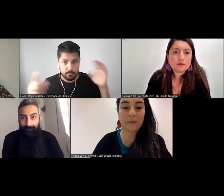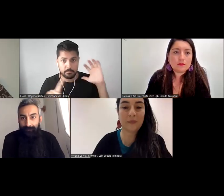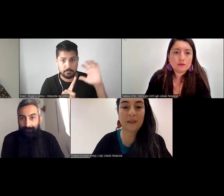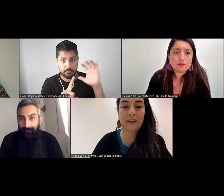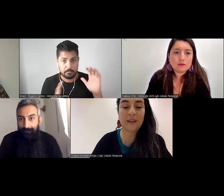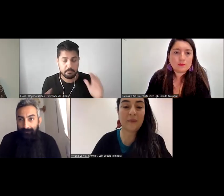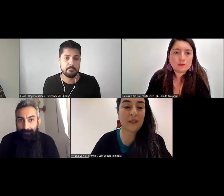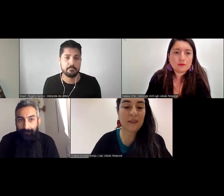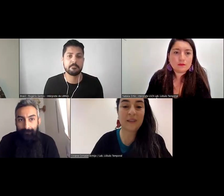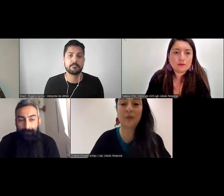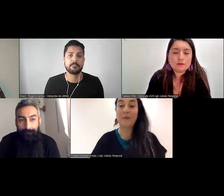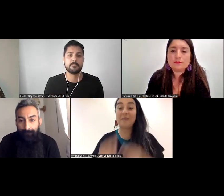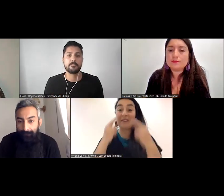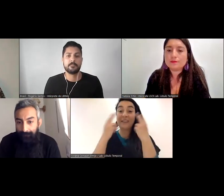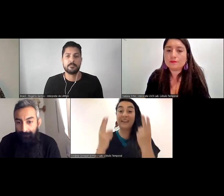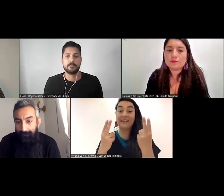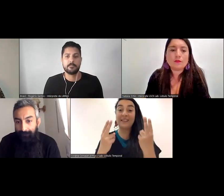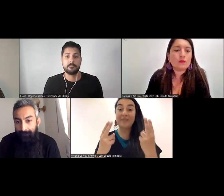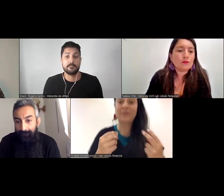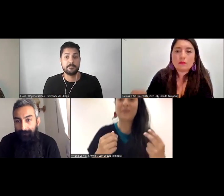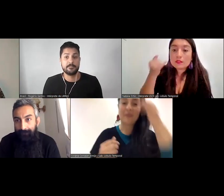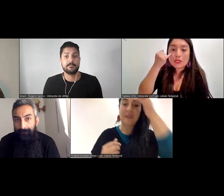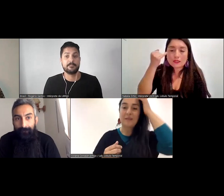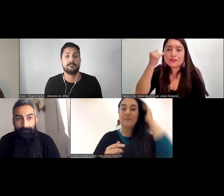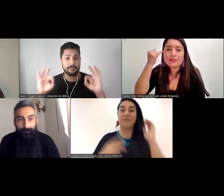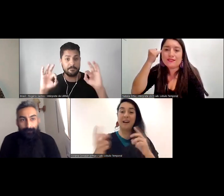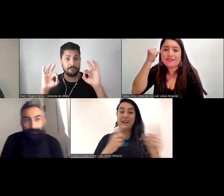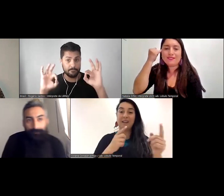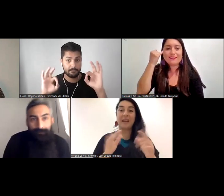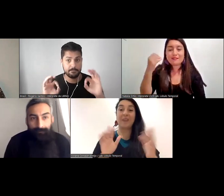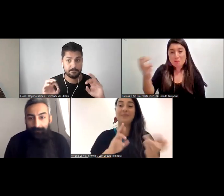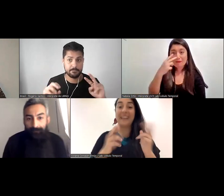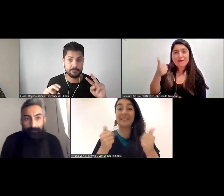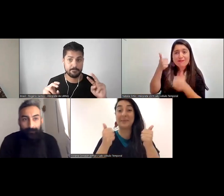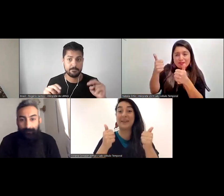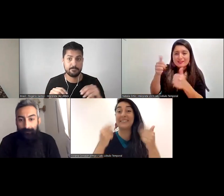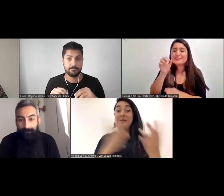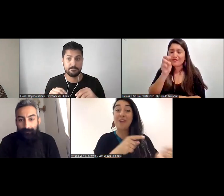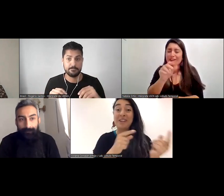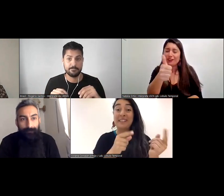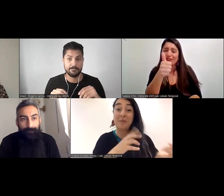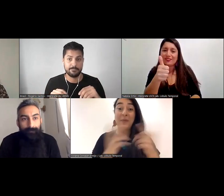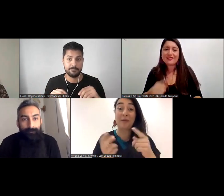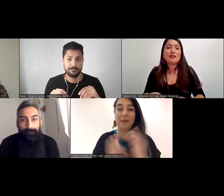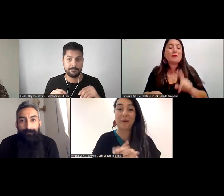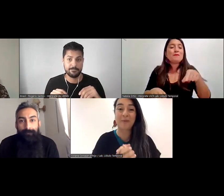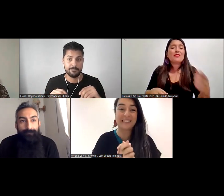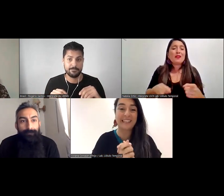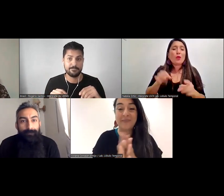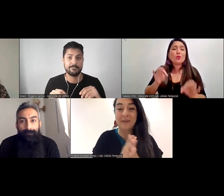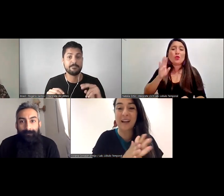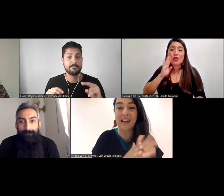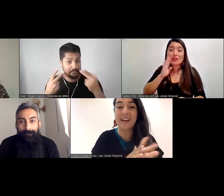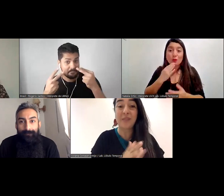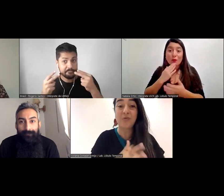Súper, ¿me ves bien, Nati? Sí, a ti sí. Ah, Súper, sí, no, a Lorenzo después para cuando responda si es